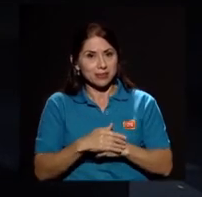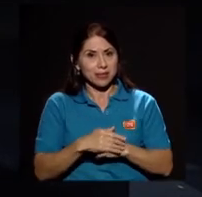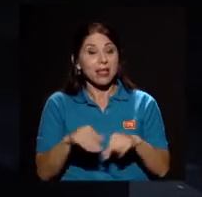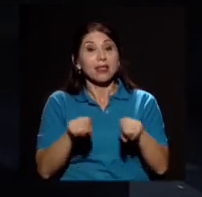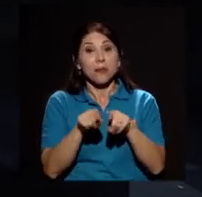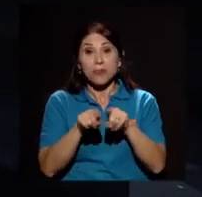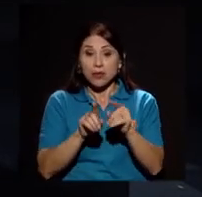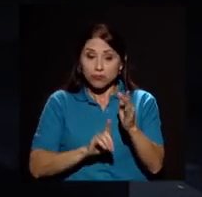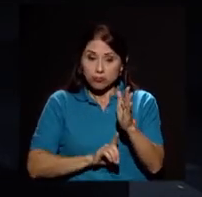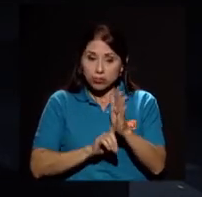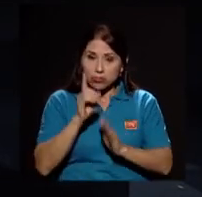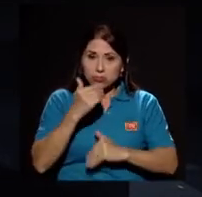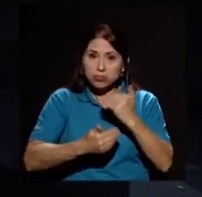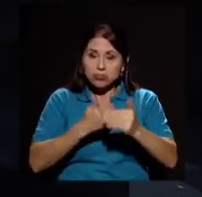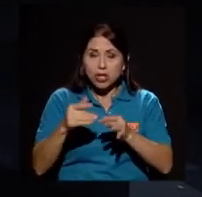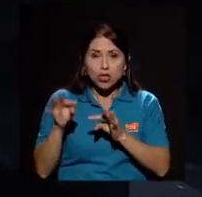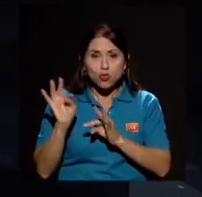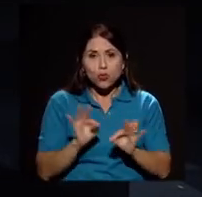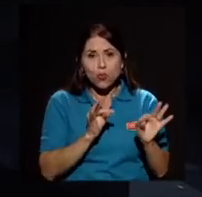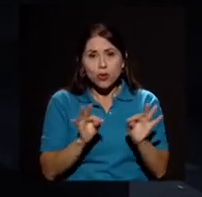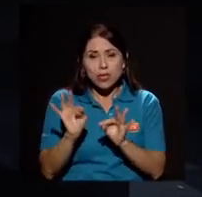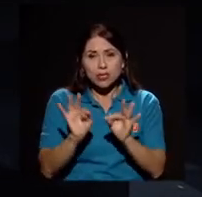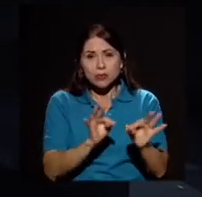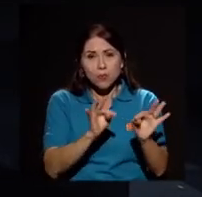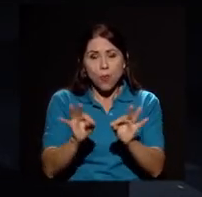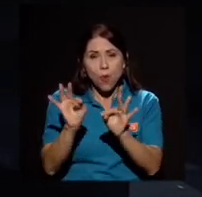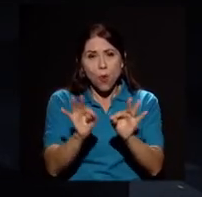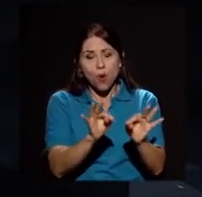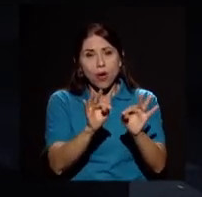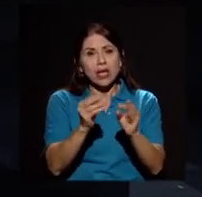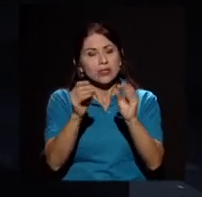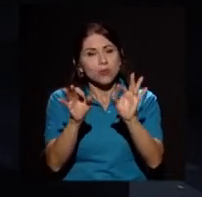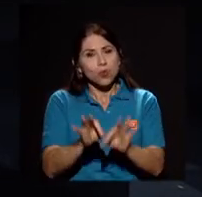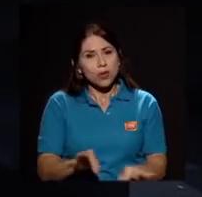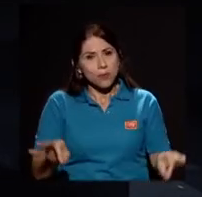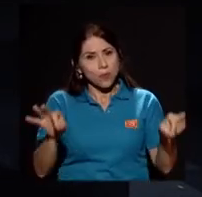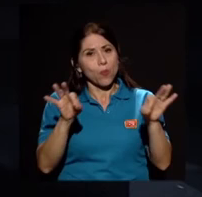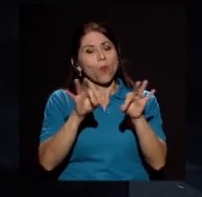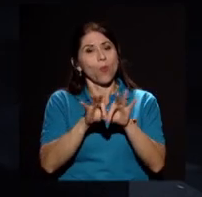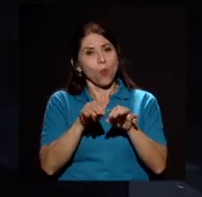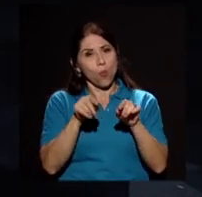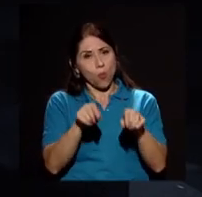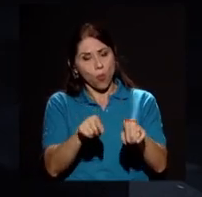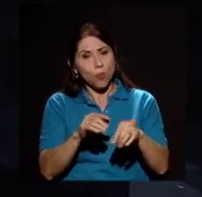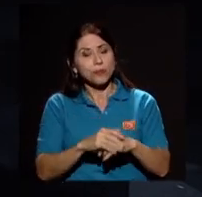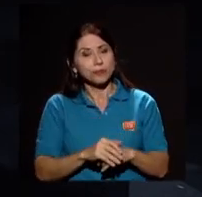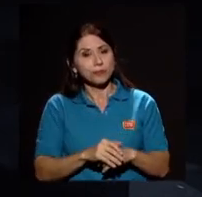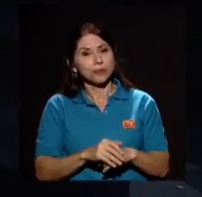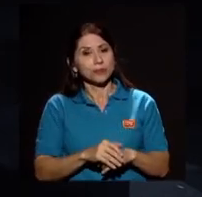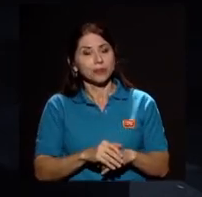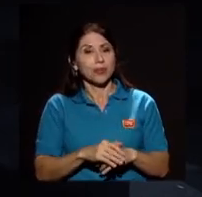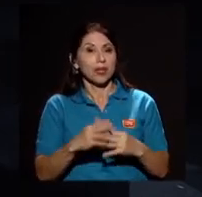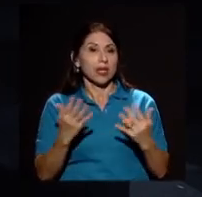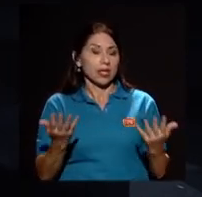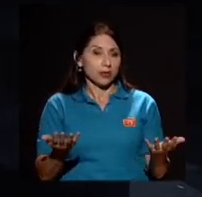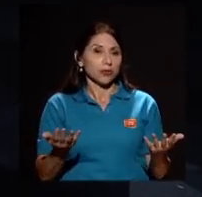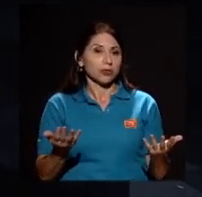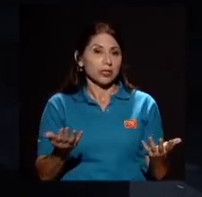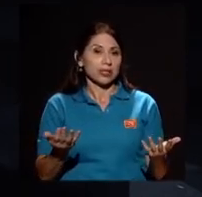es muy importante de este este campo y entonces